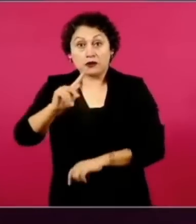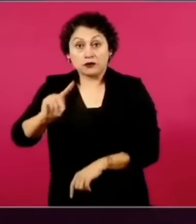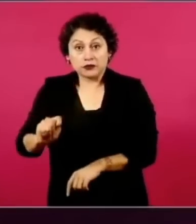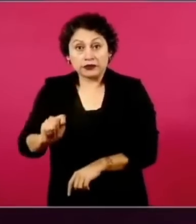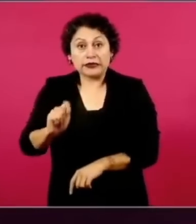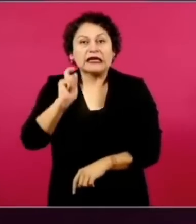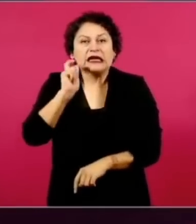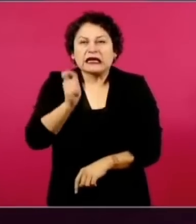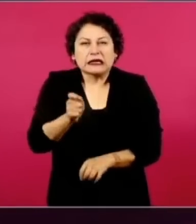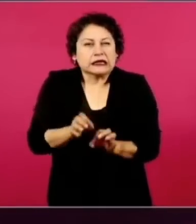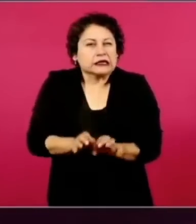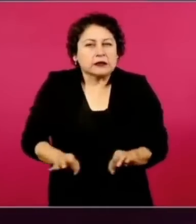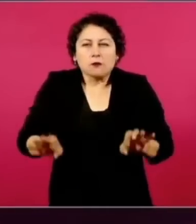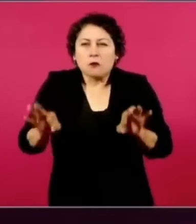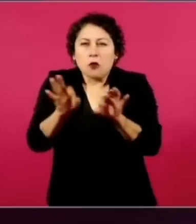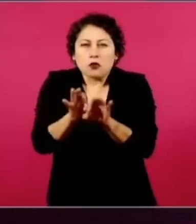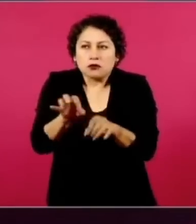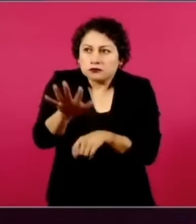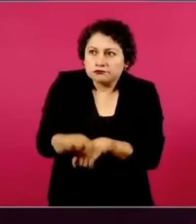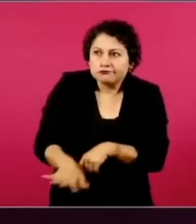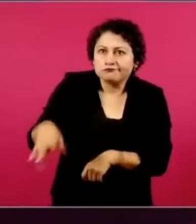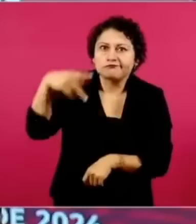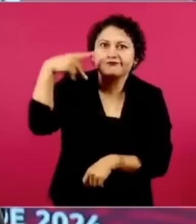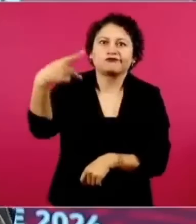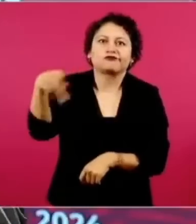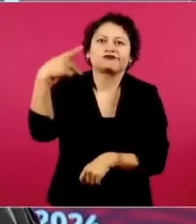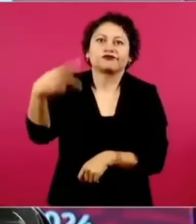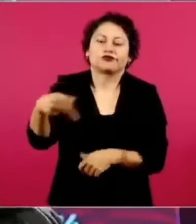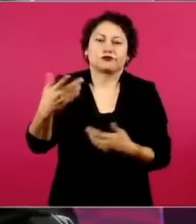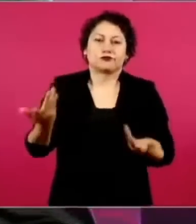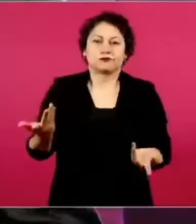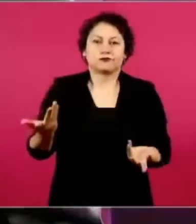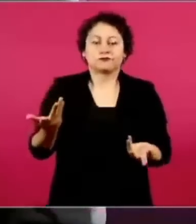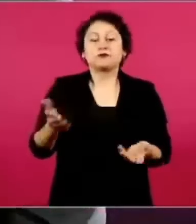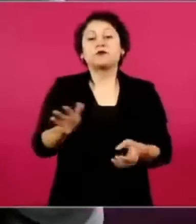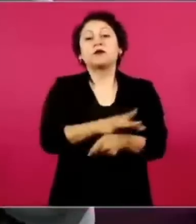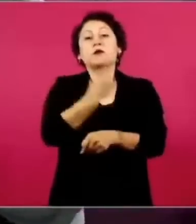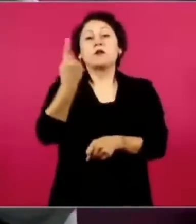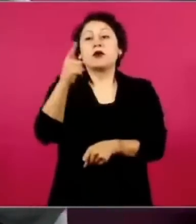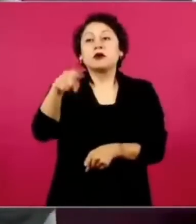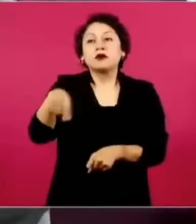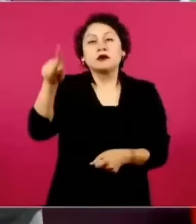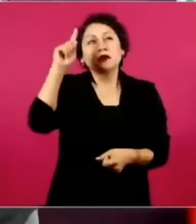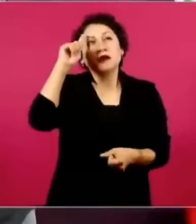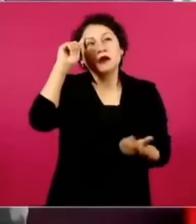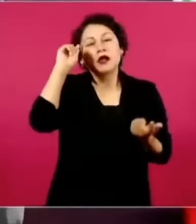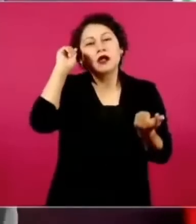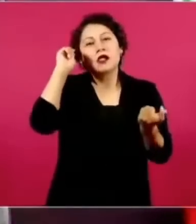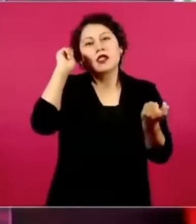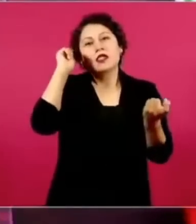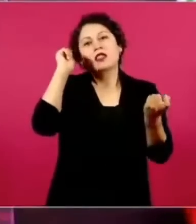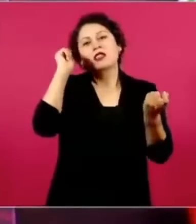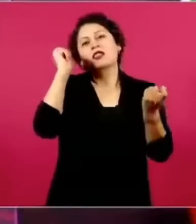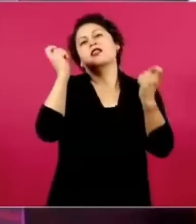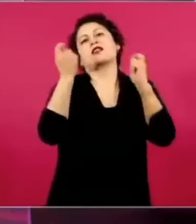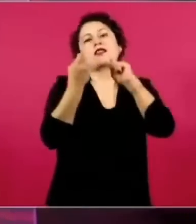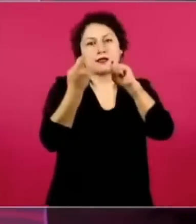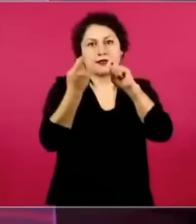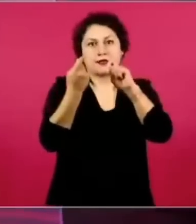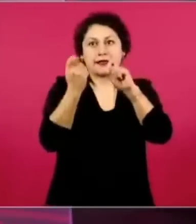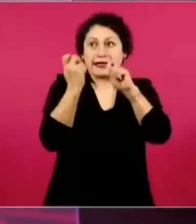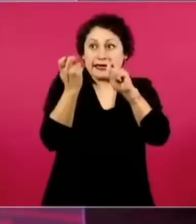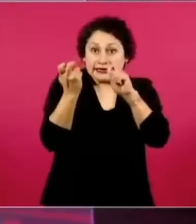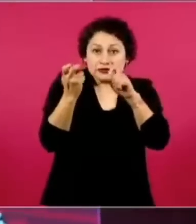mentalidad que es fundamental, porque cuando cambia la mentalidad del pueblo, cambia todo. Es lo más difícil de